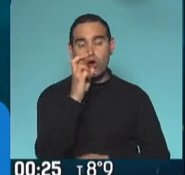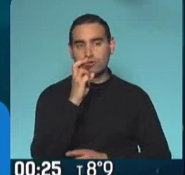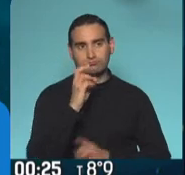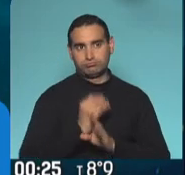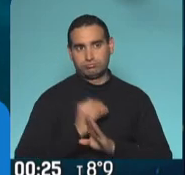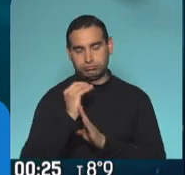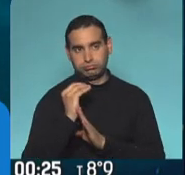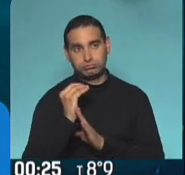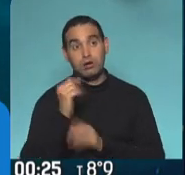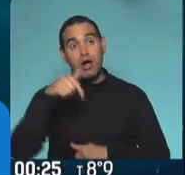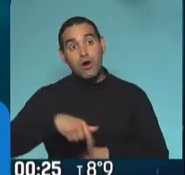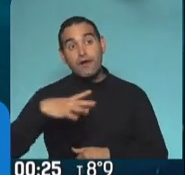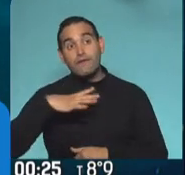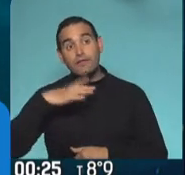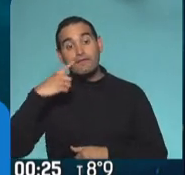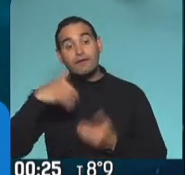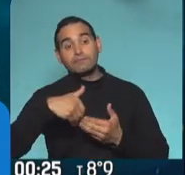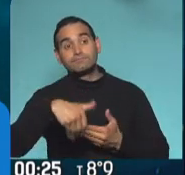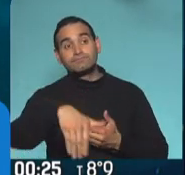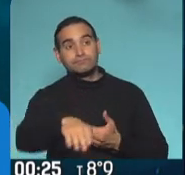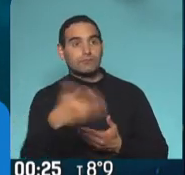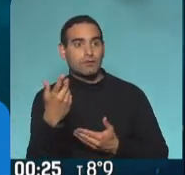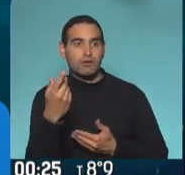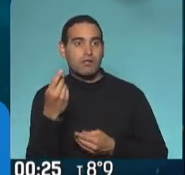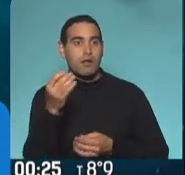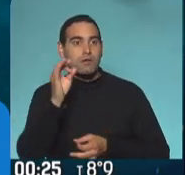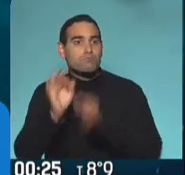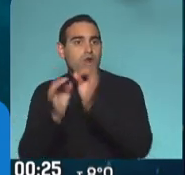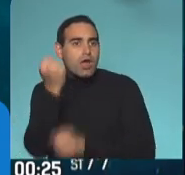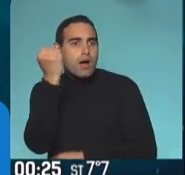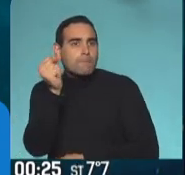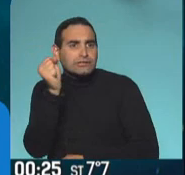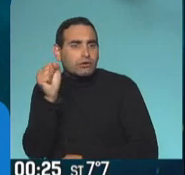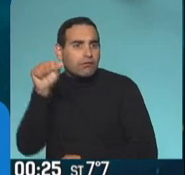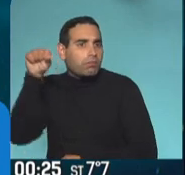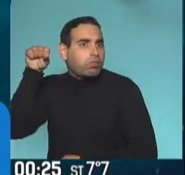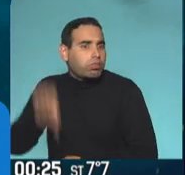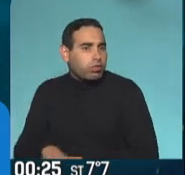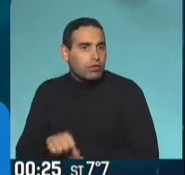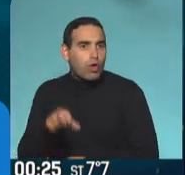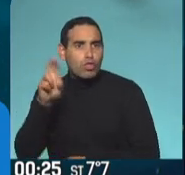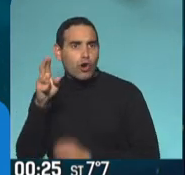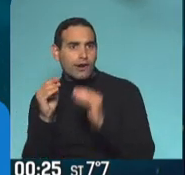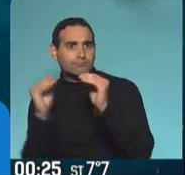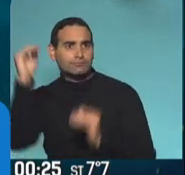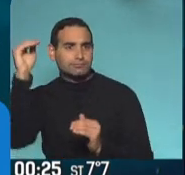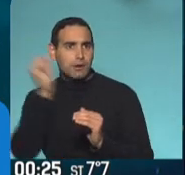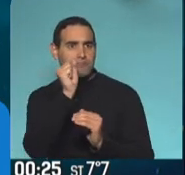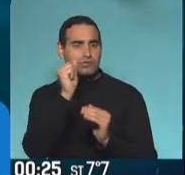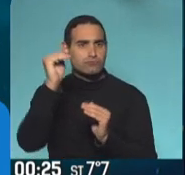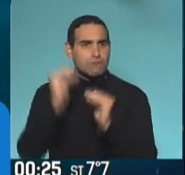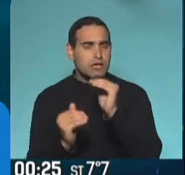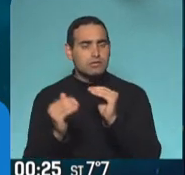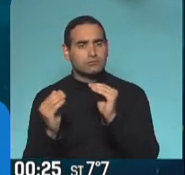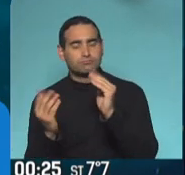bueno ahora falta todo ese traslado de la devaluación que hay que ver dónde termina el dólar a los precios lo cual seguramente eso va a